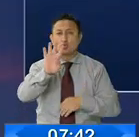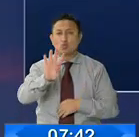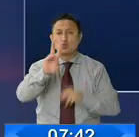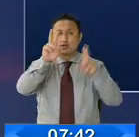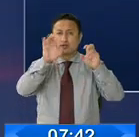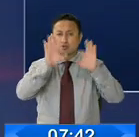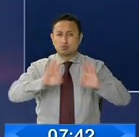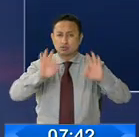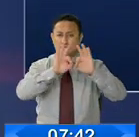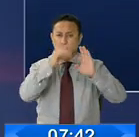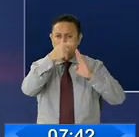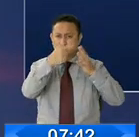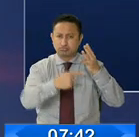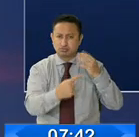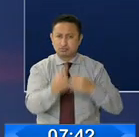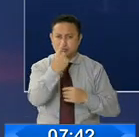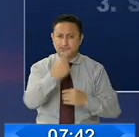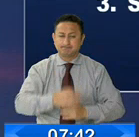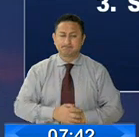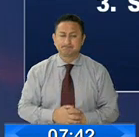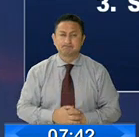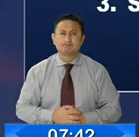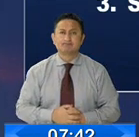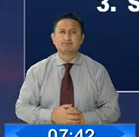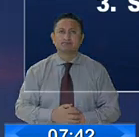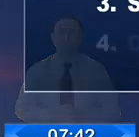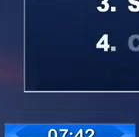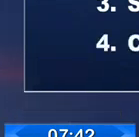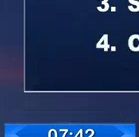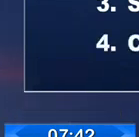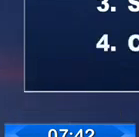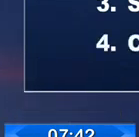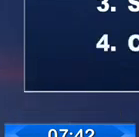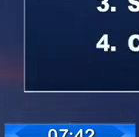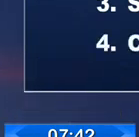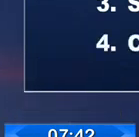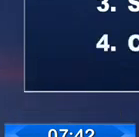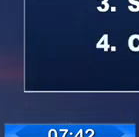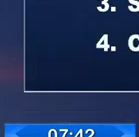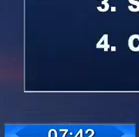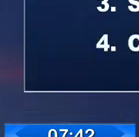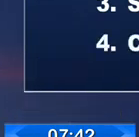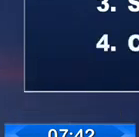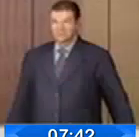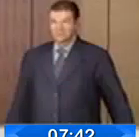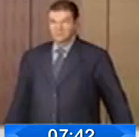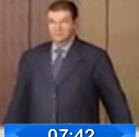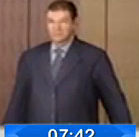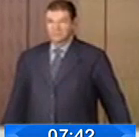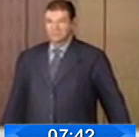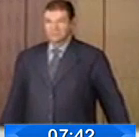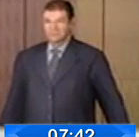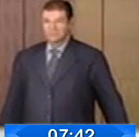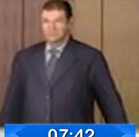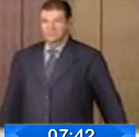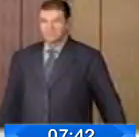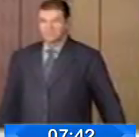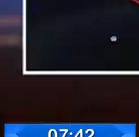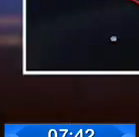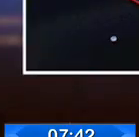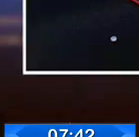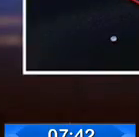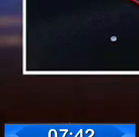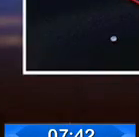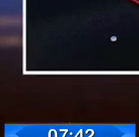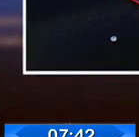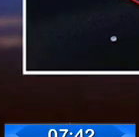abordarán: economía, producción y empleo, pandemia y salud pública, seguridad ciudadana y corrupción. Recuerde la invitación para este 9 y